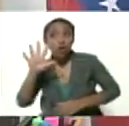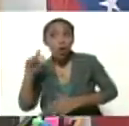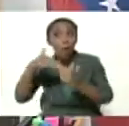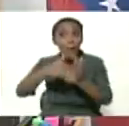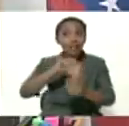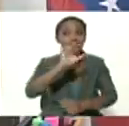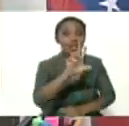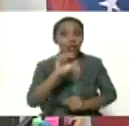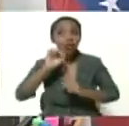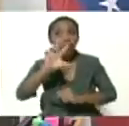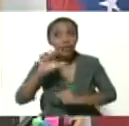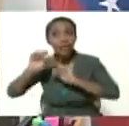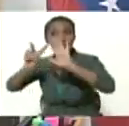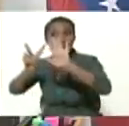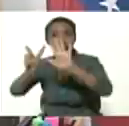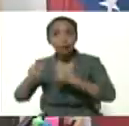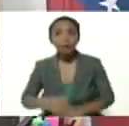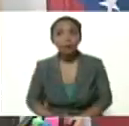13.305.337